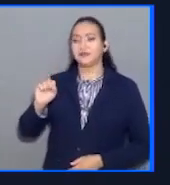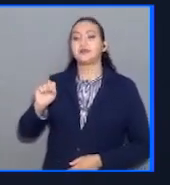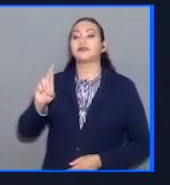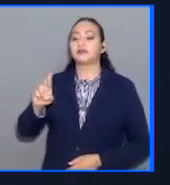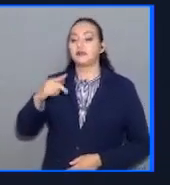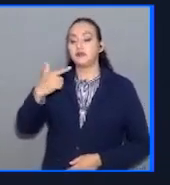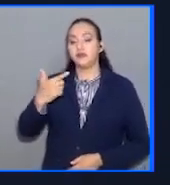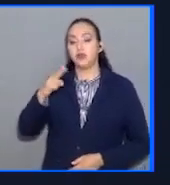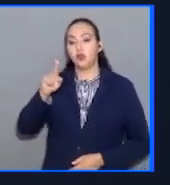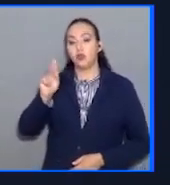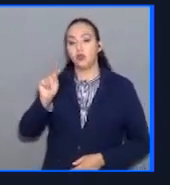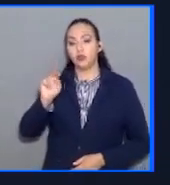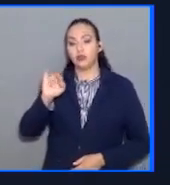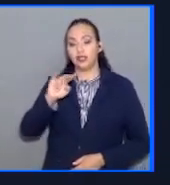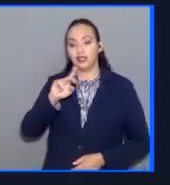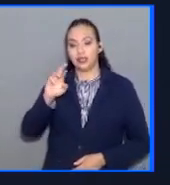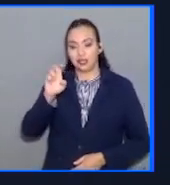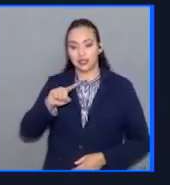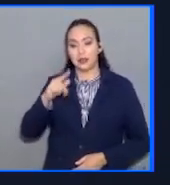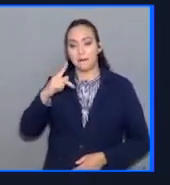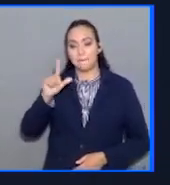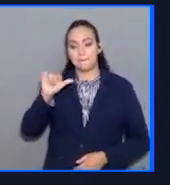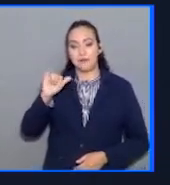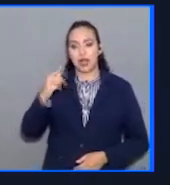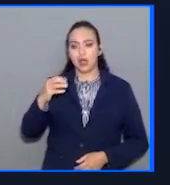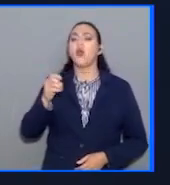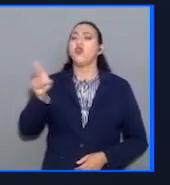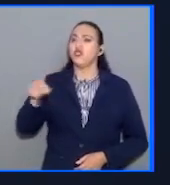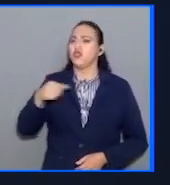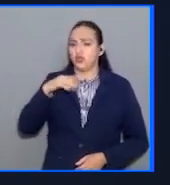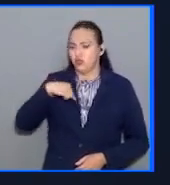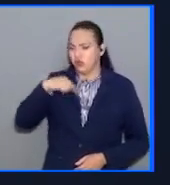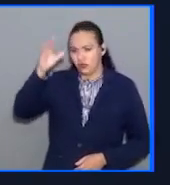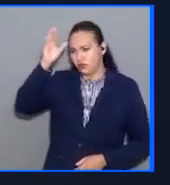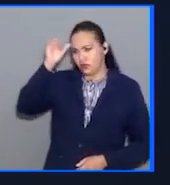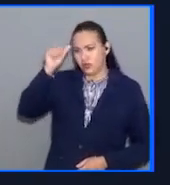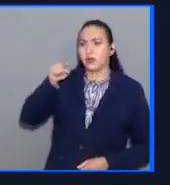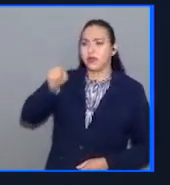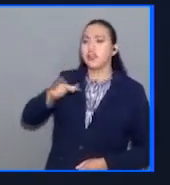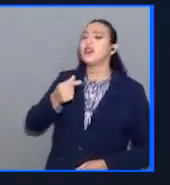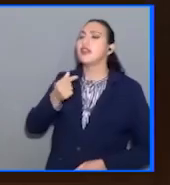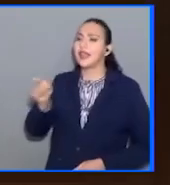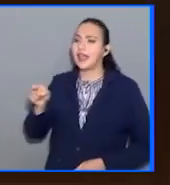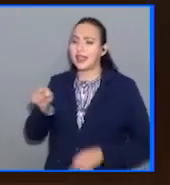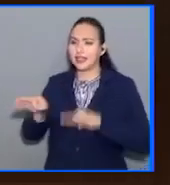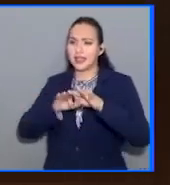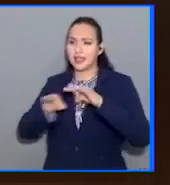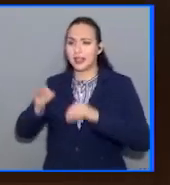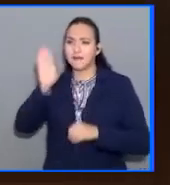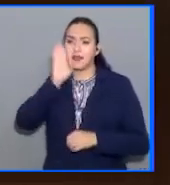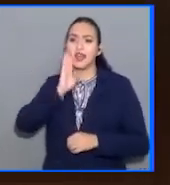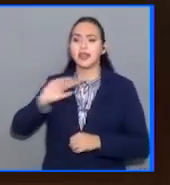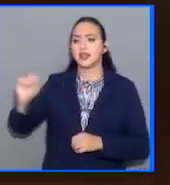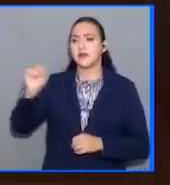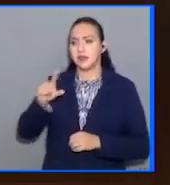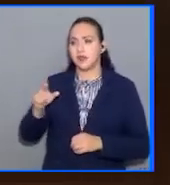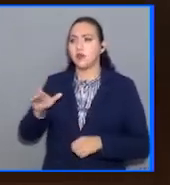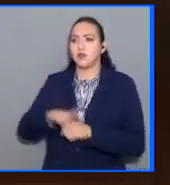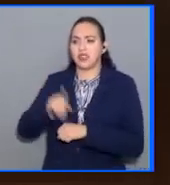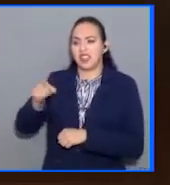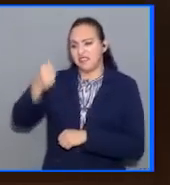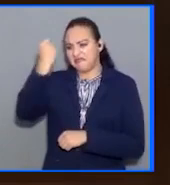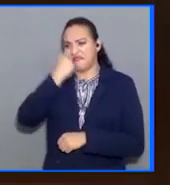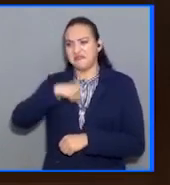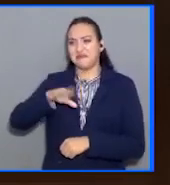por incumplir los requisitos de elegibilidad, específicamente sobre gozar de buena reputación. Por unanimidad, las y